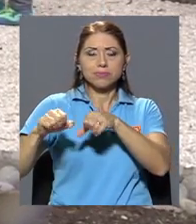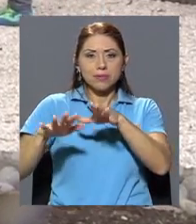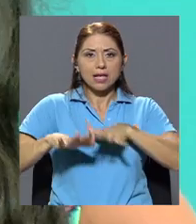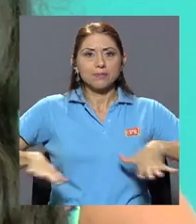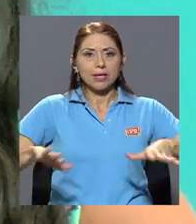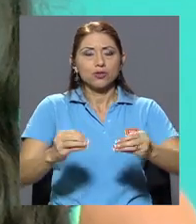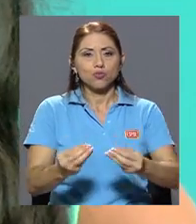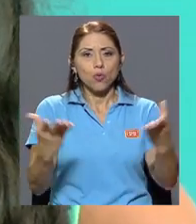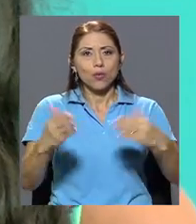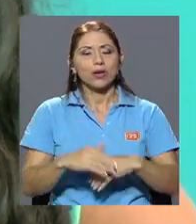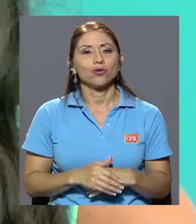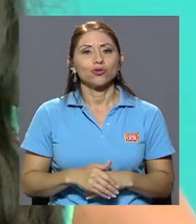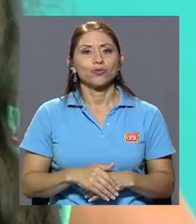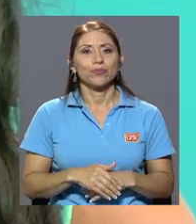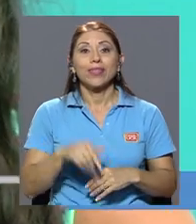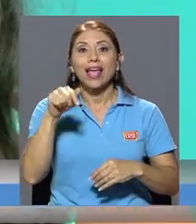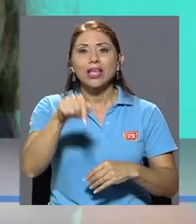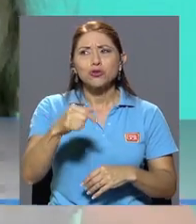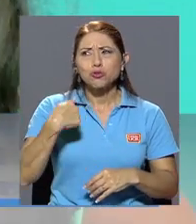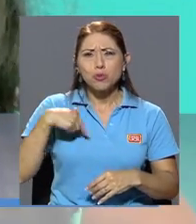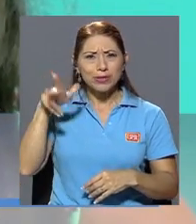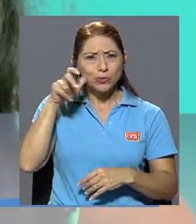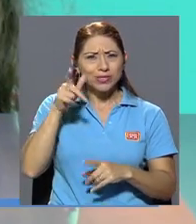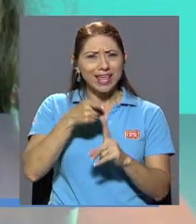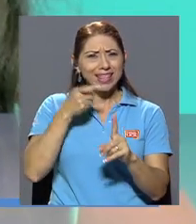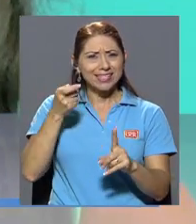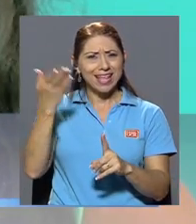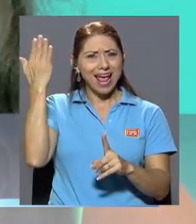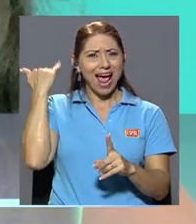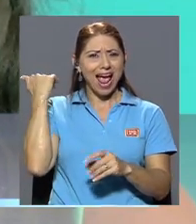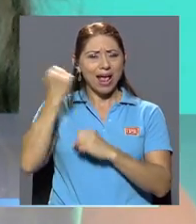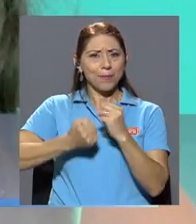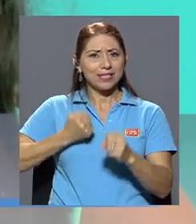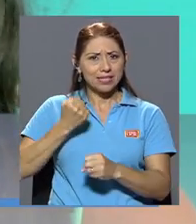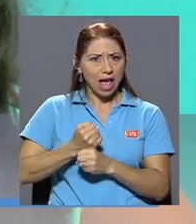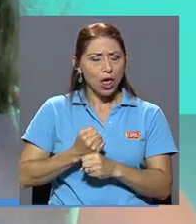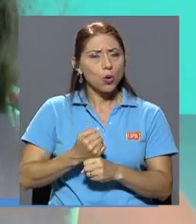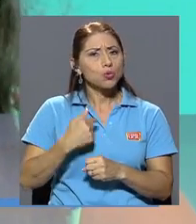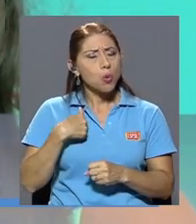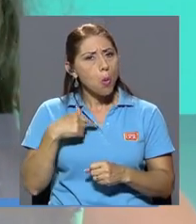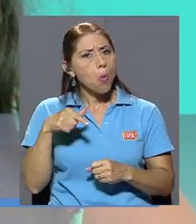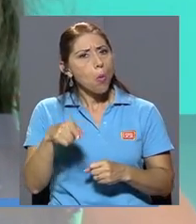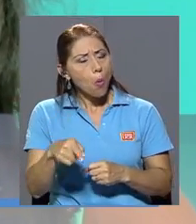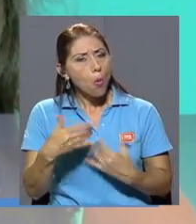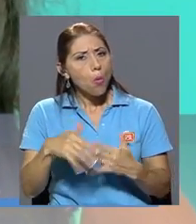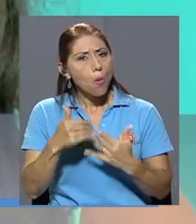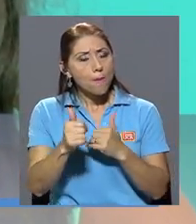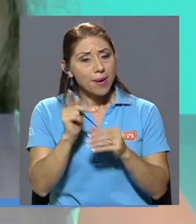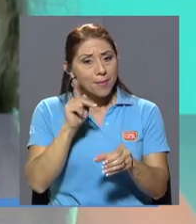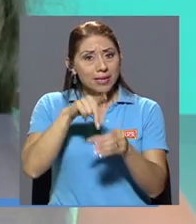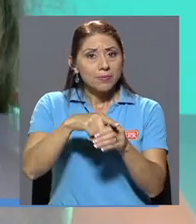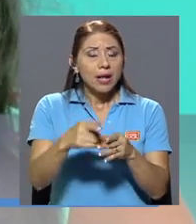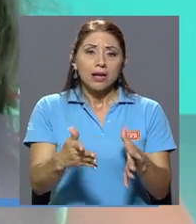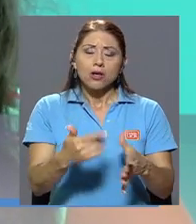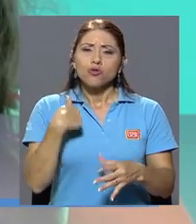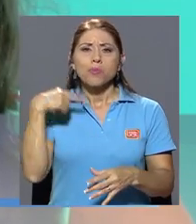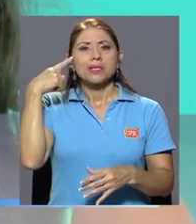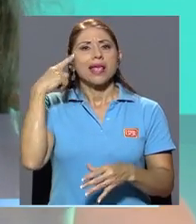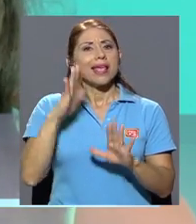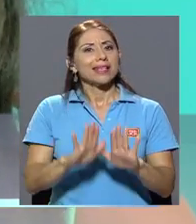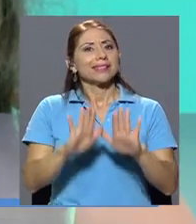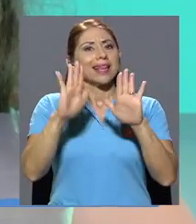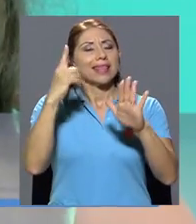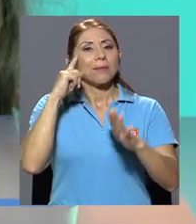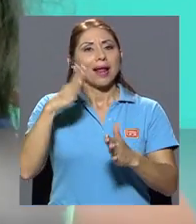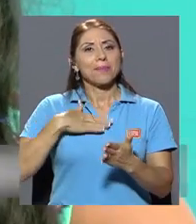Fue una convocatoria que escuché desde el año pasado y me pareció un excelente espacio para poder retroalimentar mi